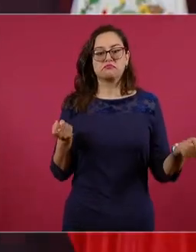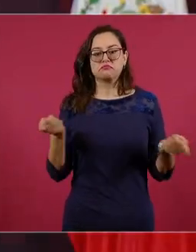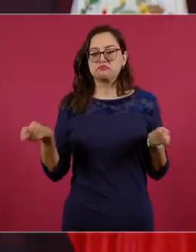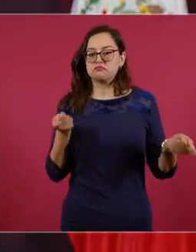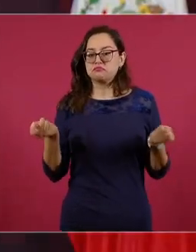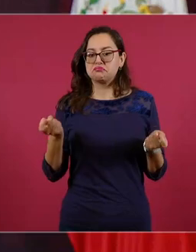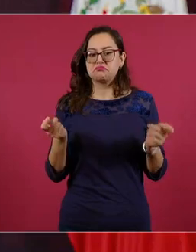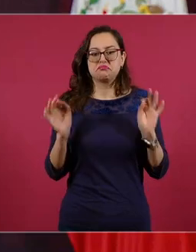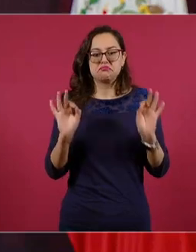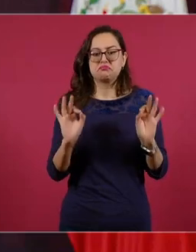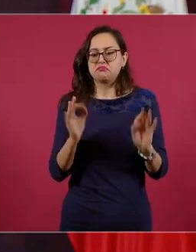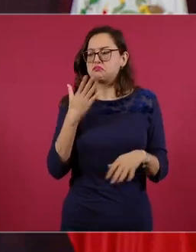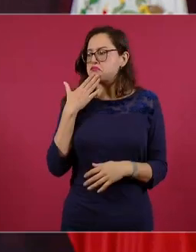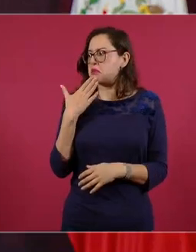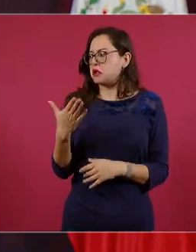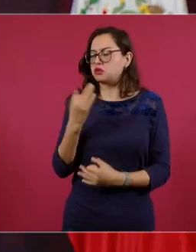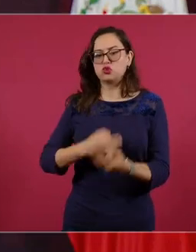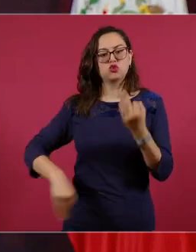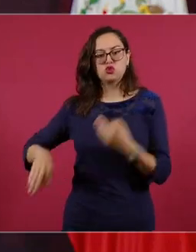Estamos muy bien.